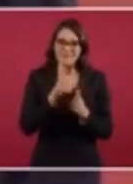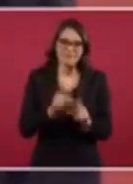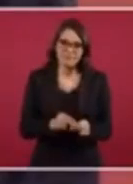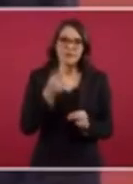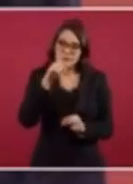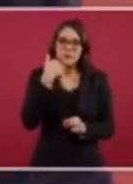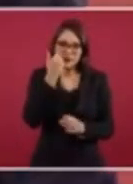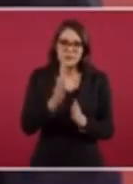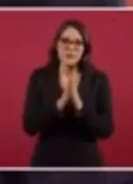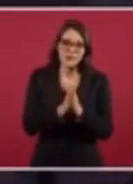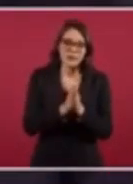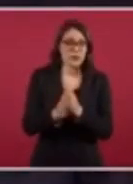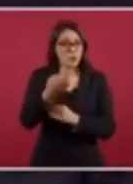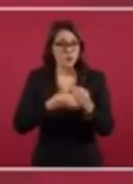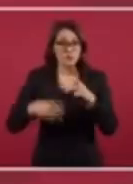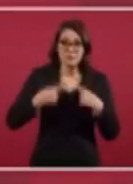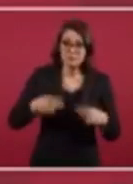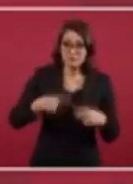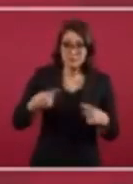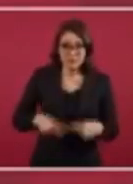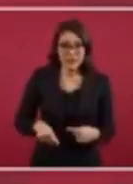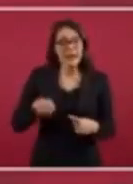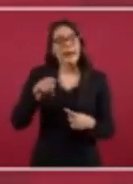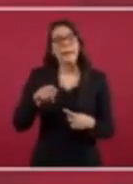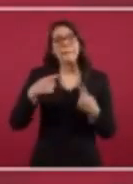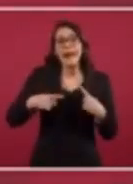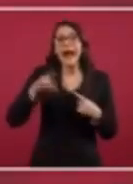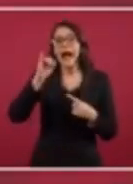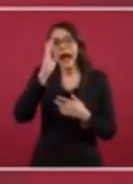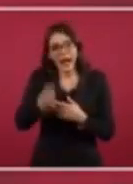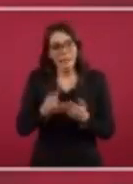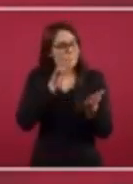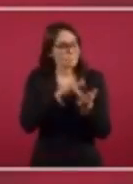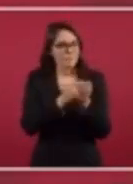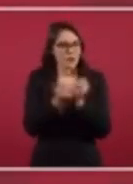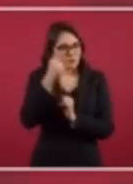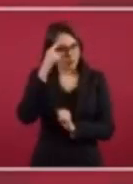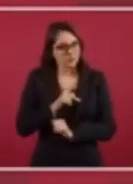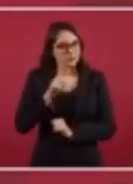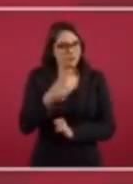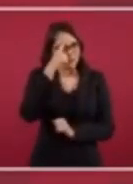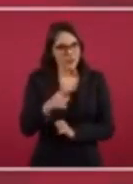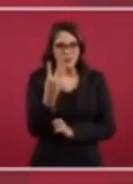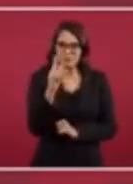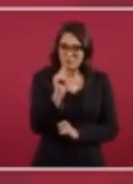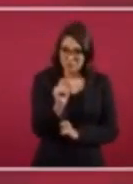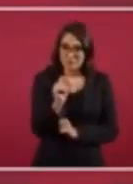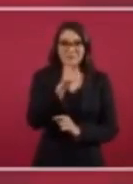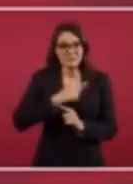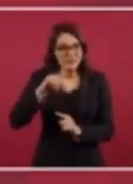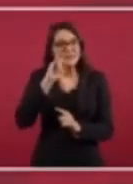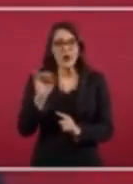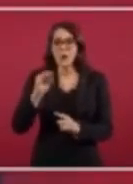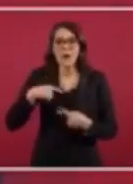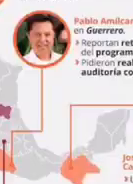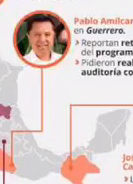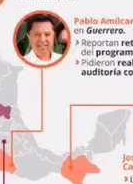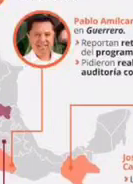Sí, invitar a todos los ciudadanos, a todos los que están a favor de la transformación de México, a todos los que están en contra de la corrupción,